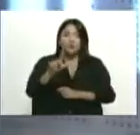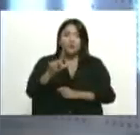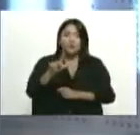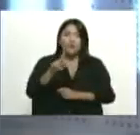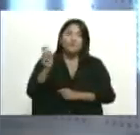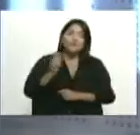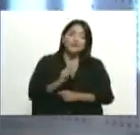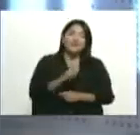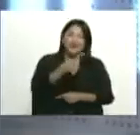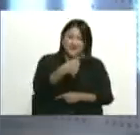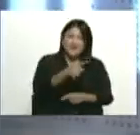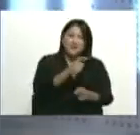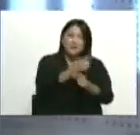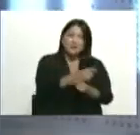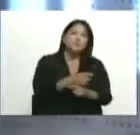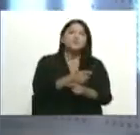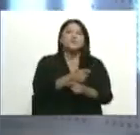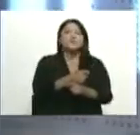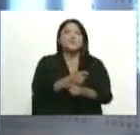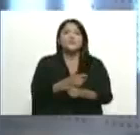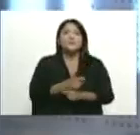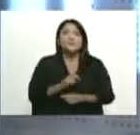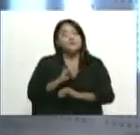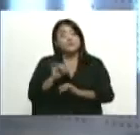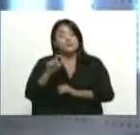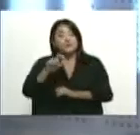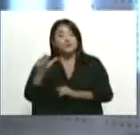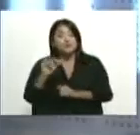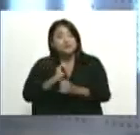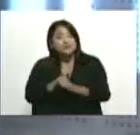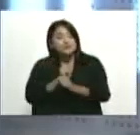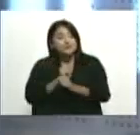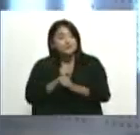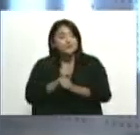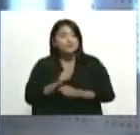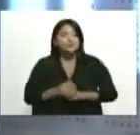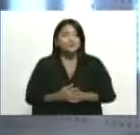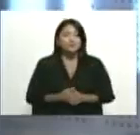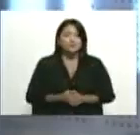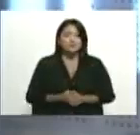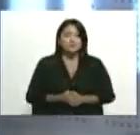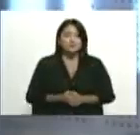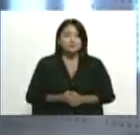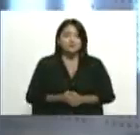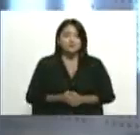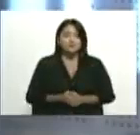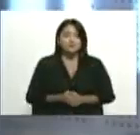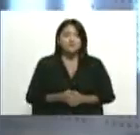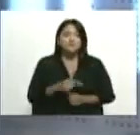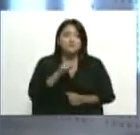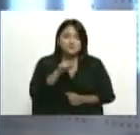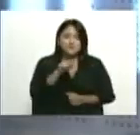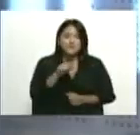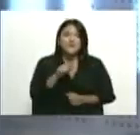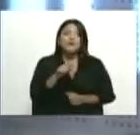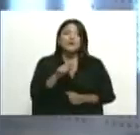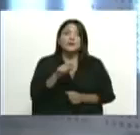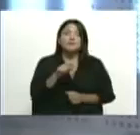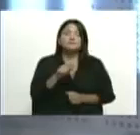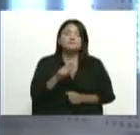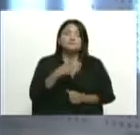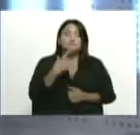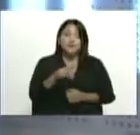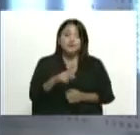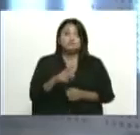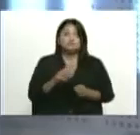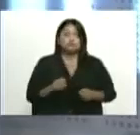de ascensos, de despedidas y lo más importante, de consolidación. Allí, en la zona central del país, también hay una enorme